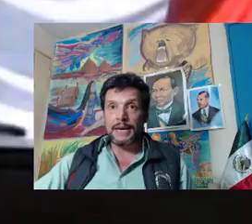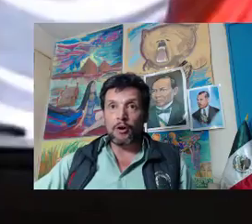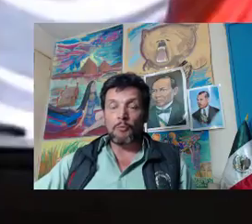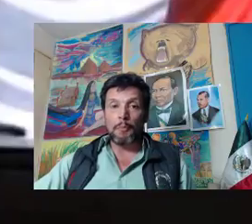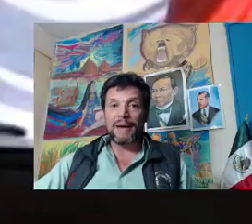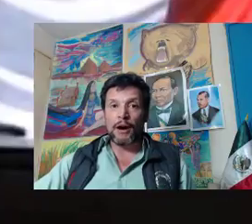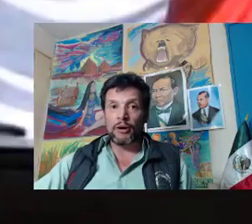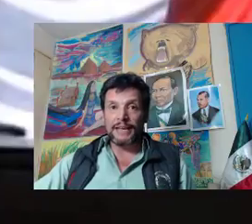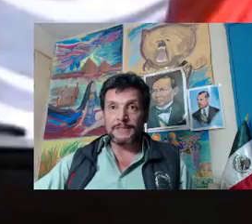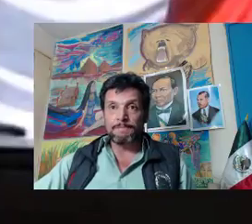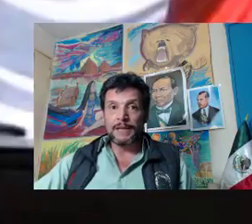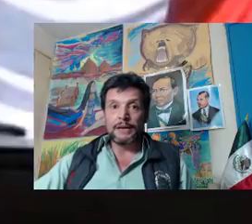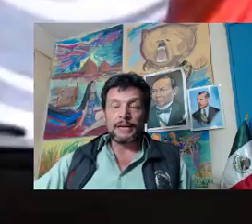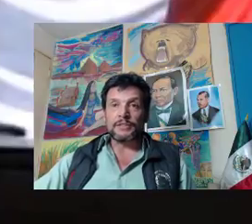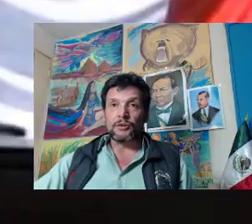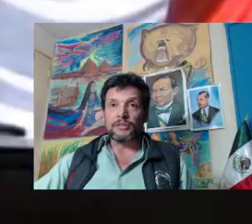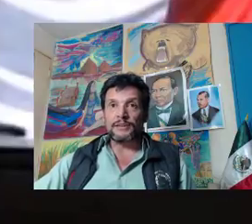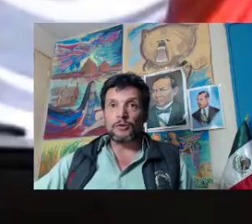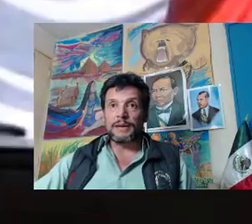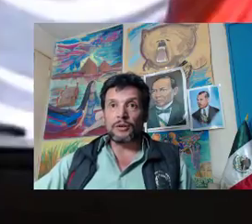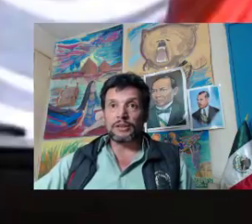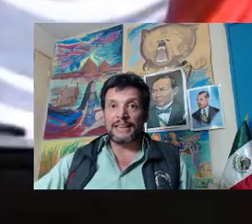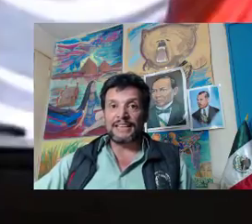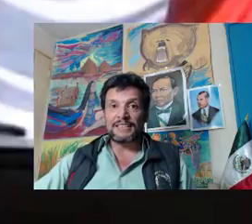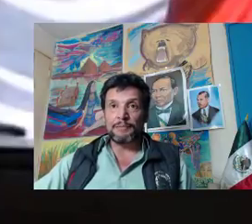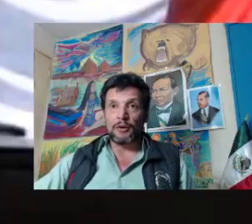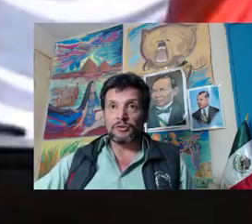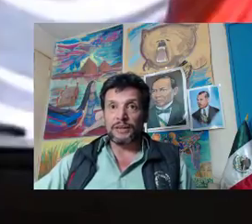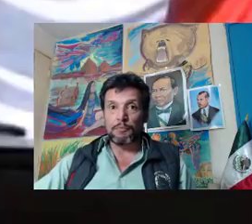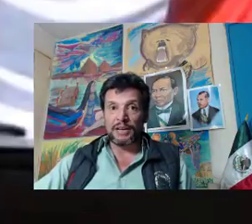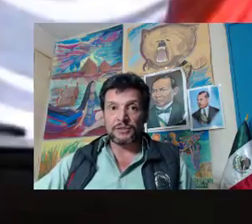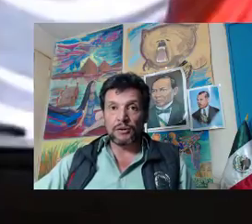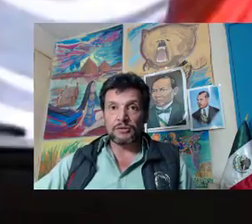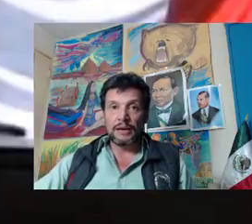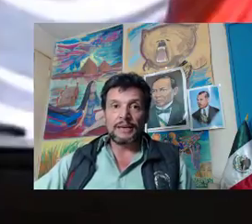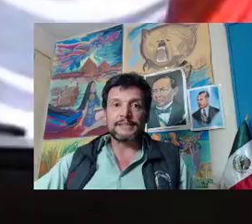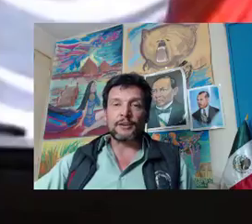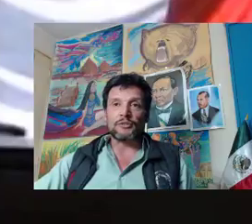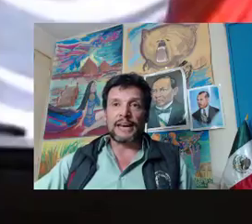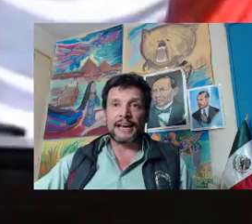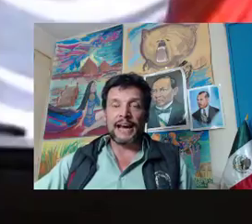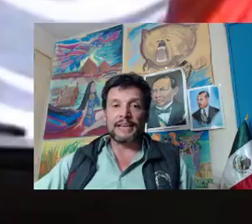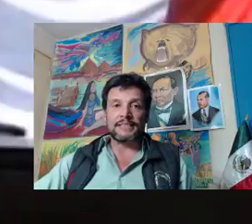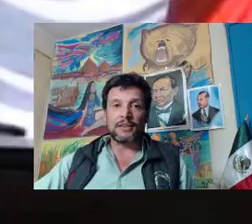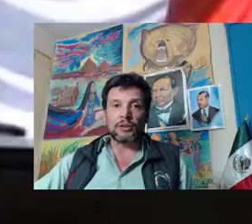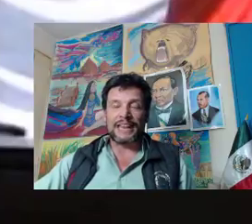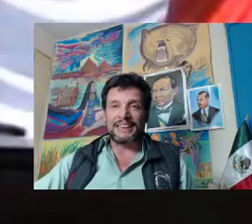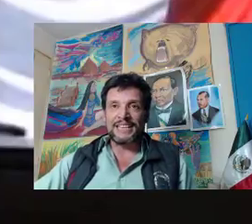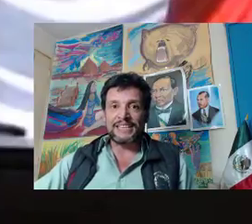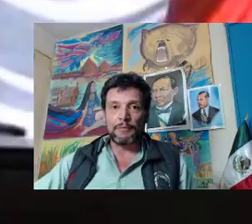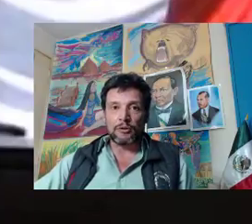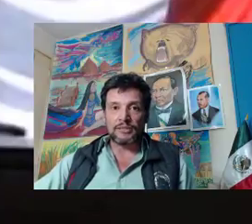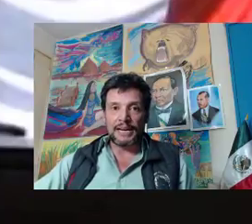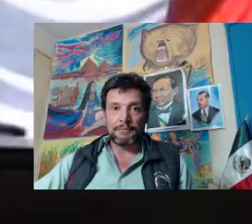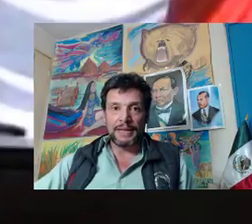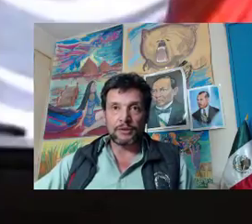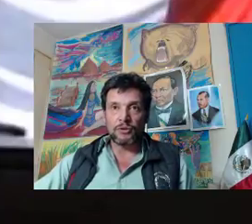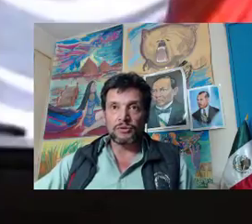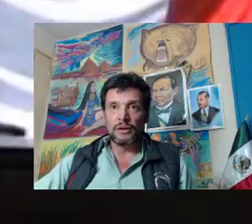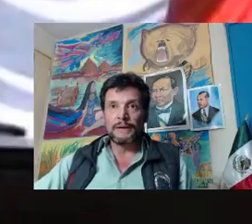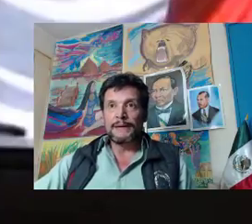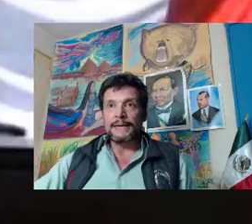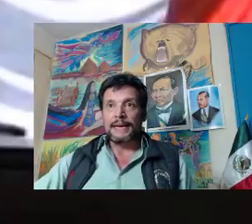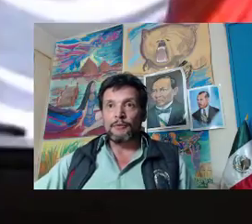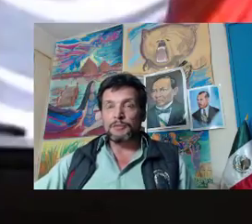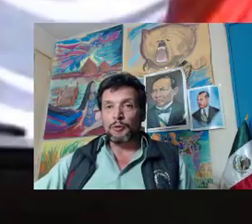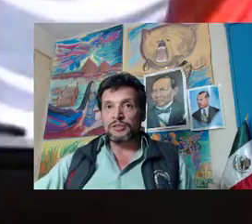únicamente la ven como peones, que se nos han subido tantísimo los impuestos, se nos han encarecido tantísimo los